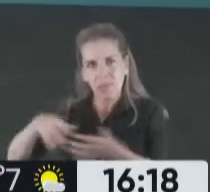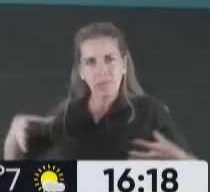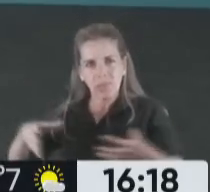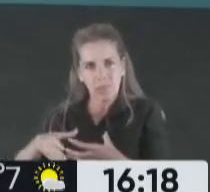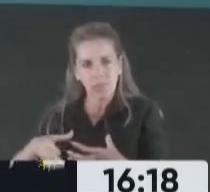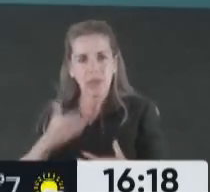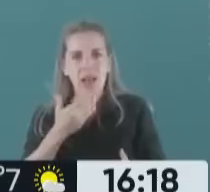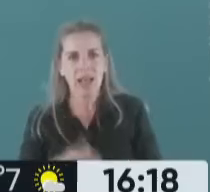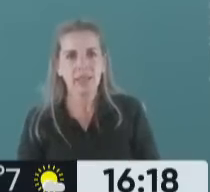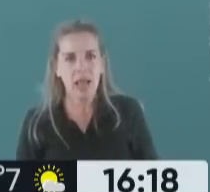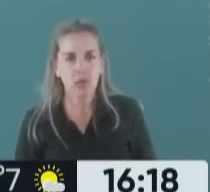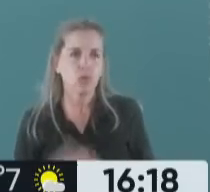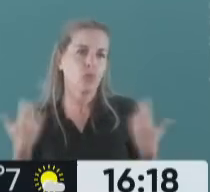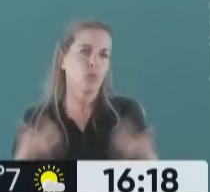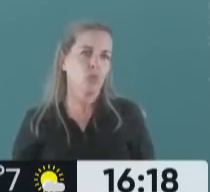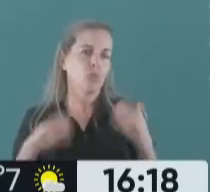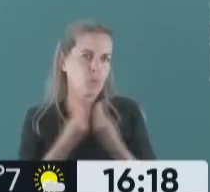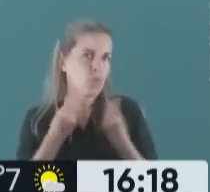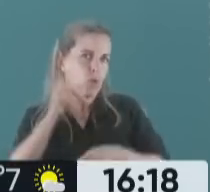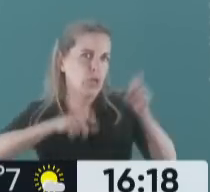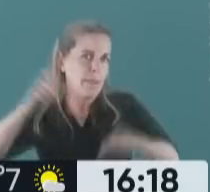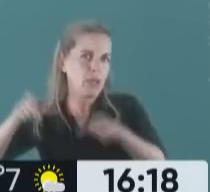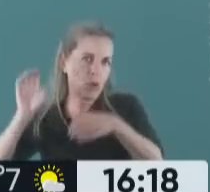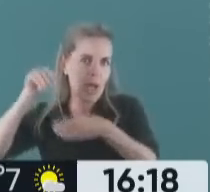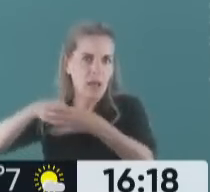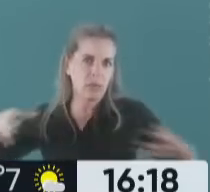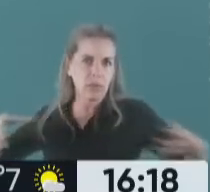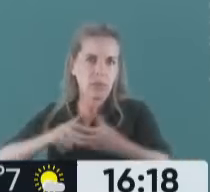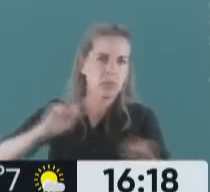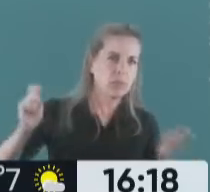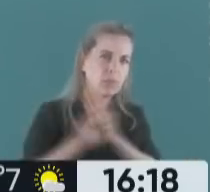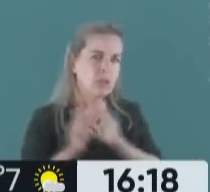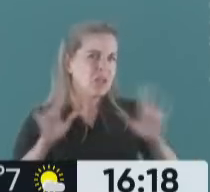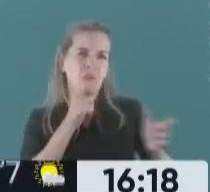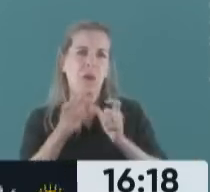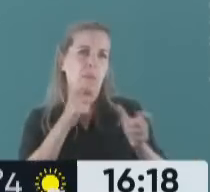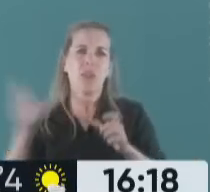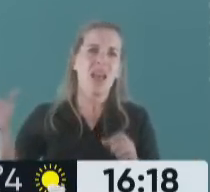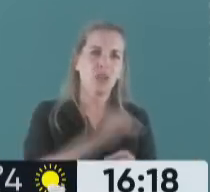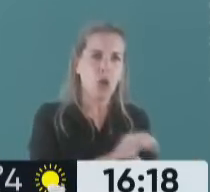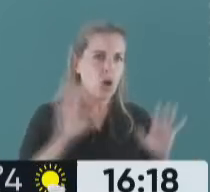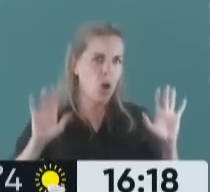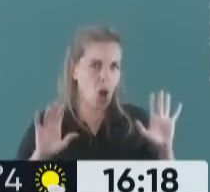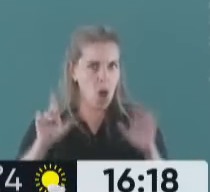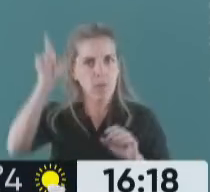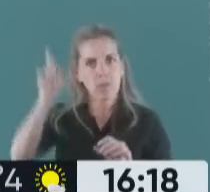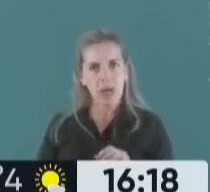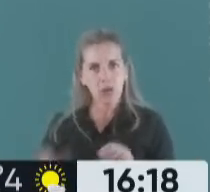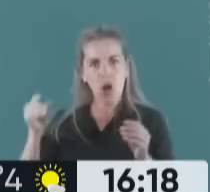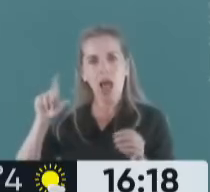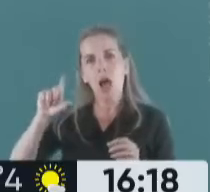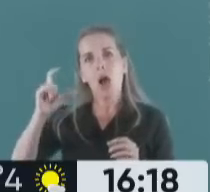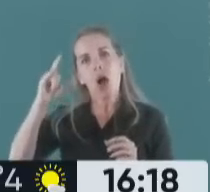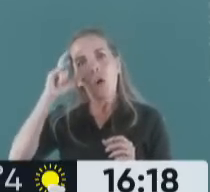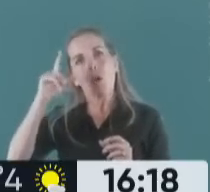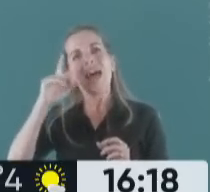Gracias. Hay millones y millones de personas que integran la coalición y no vamos a responderle a todos, así que el Cuervo Larroque es un gran compañero, pero el presidente